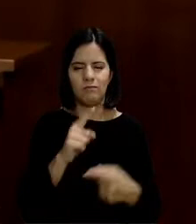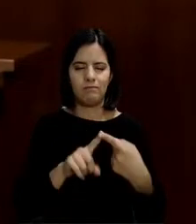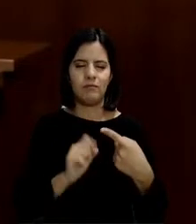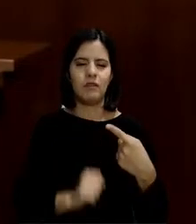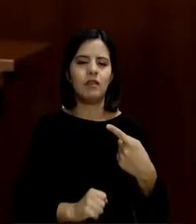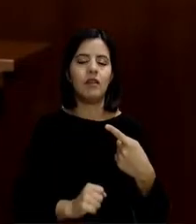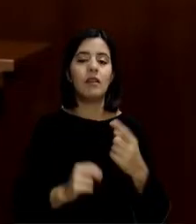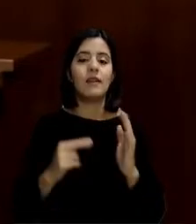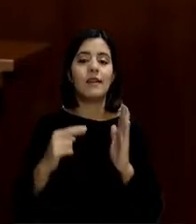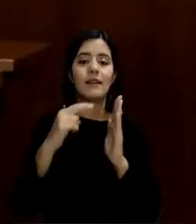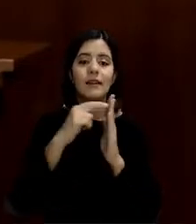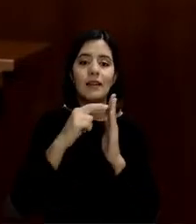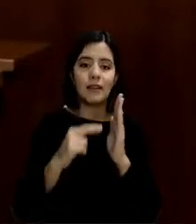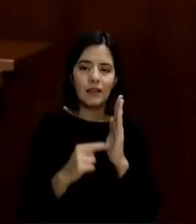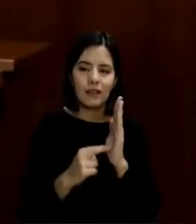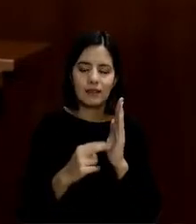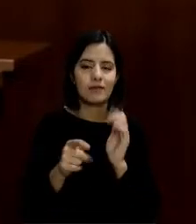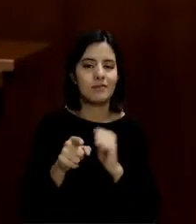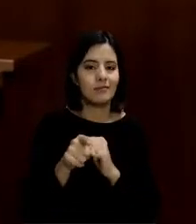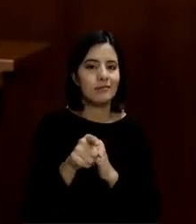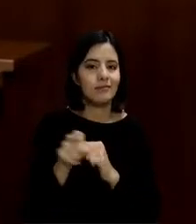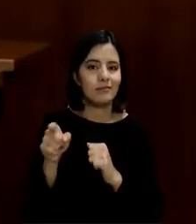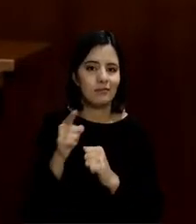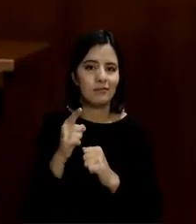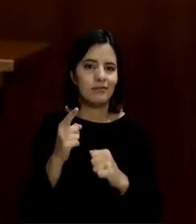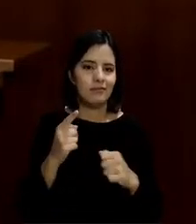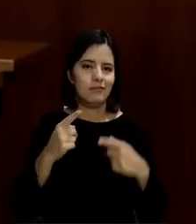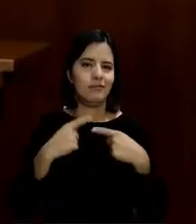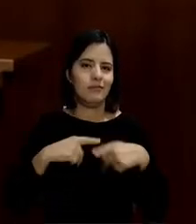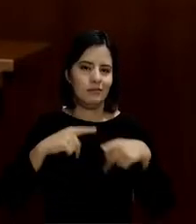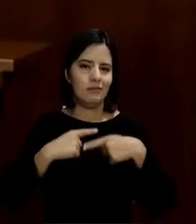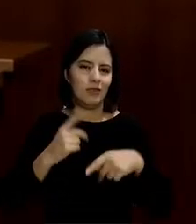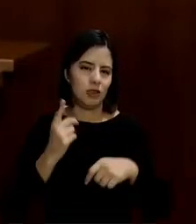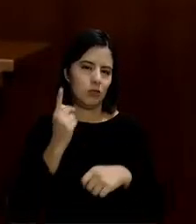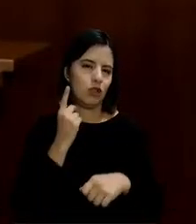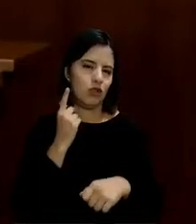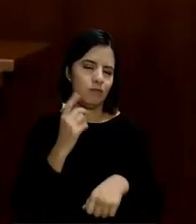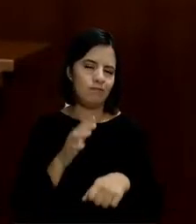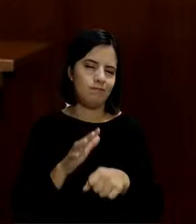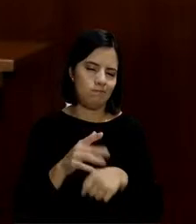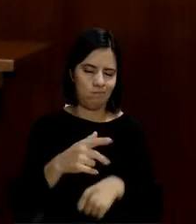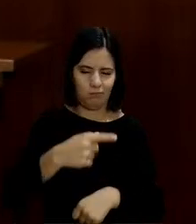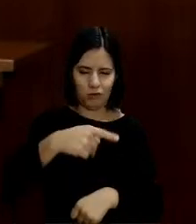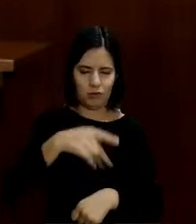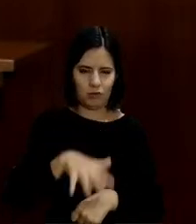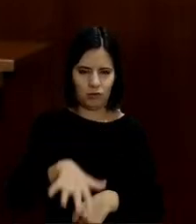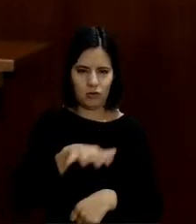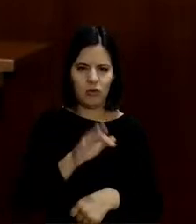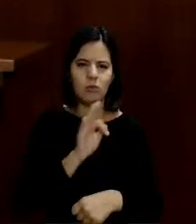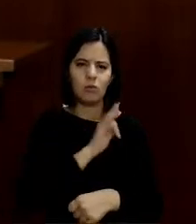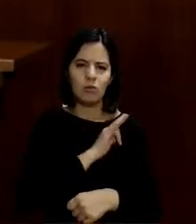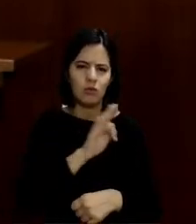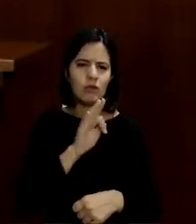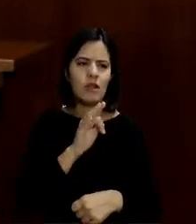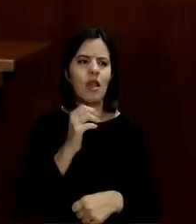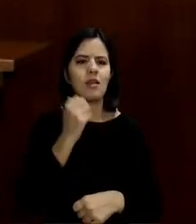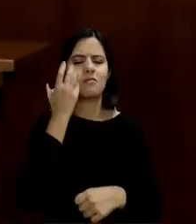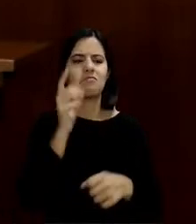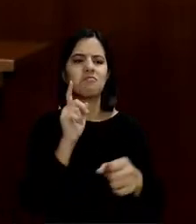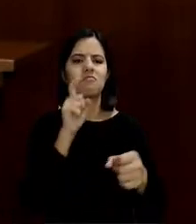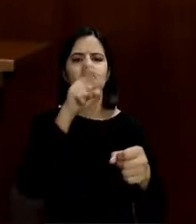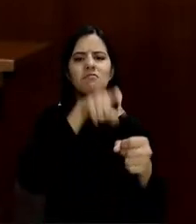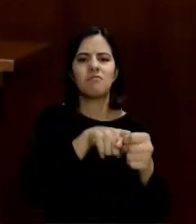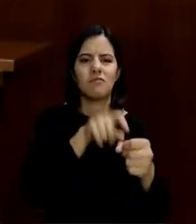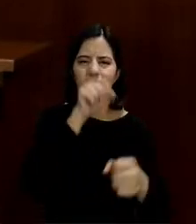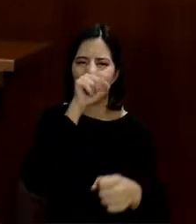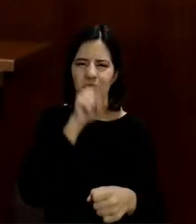las reglas bajo las cuales los legisladores locales puedan aspirar a una elección consecutiva, lo mismo que los miembros